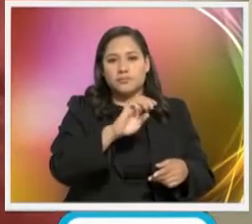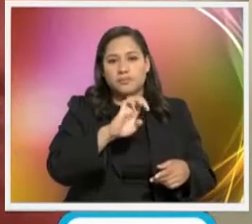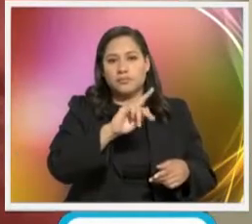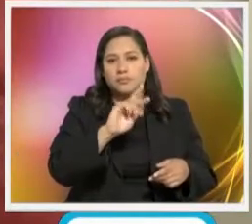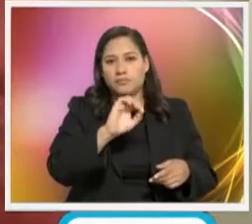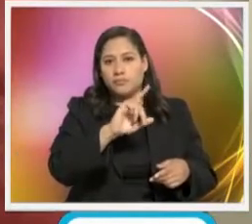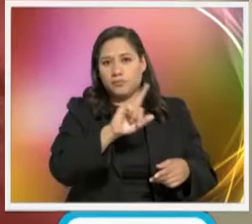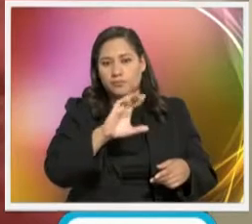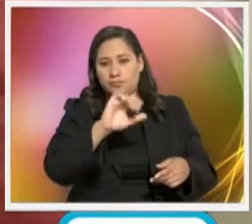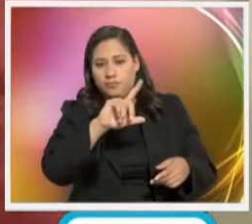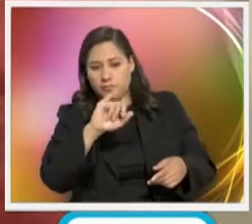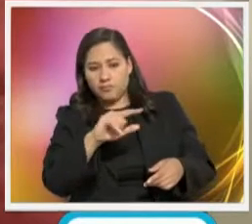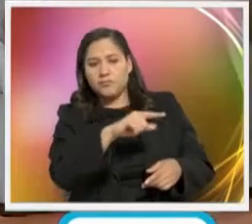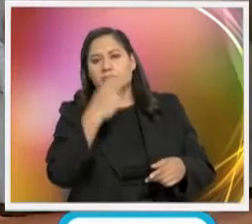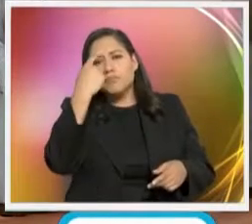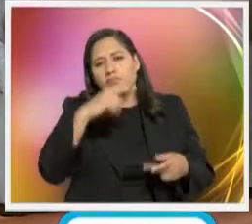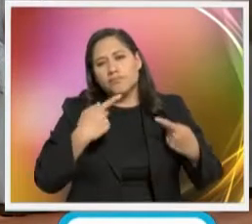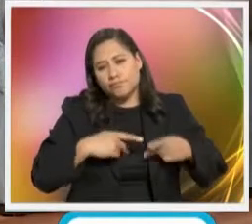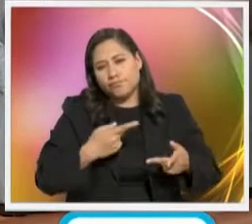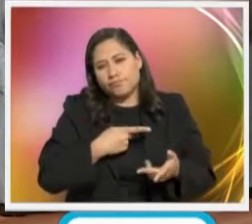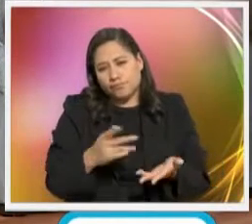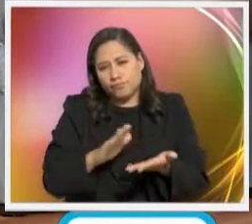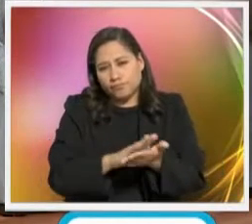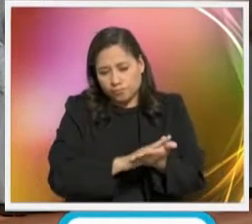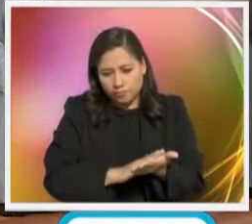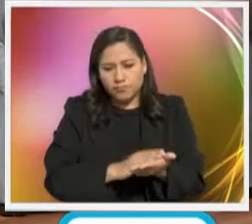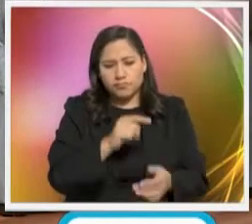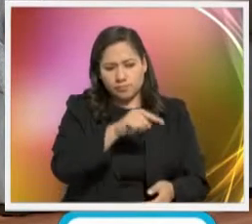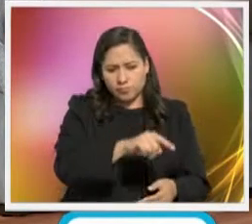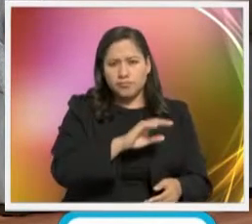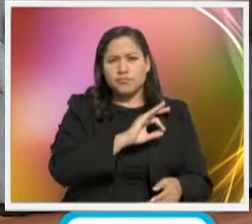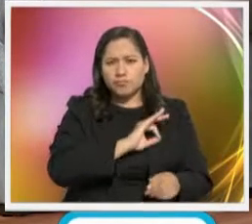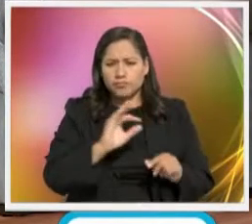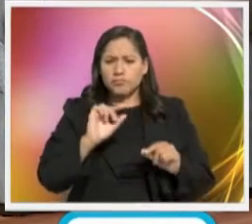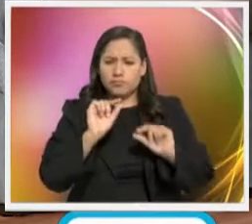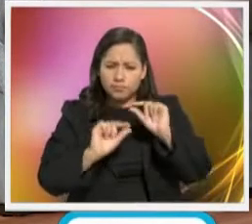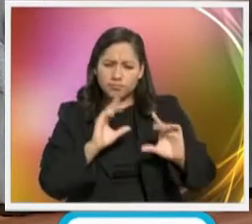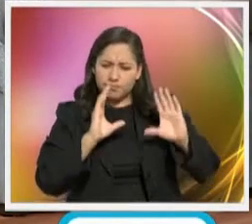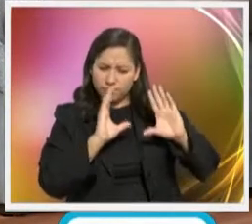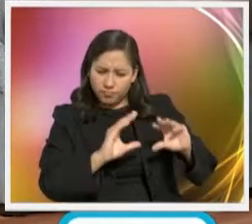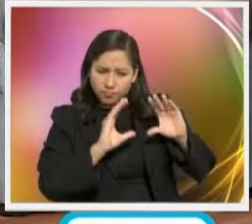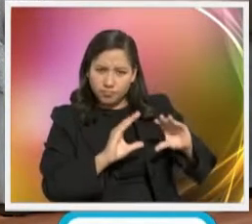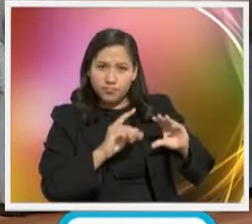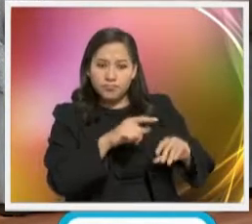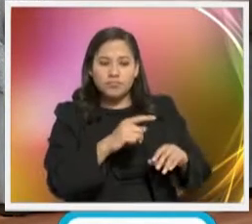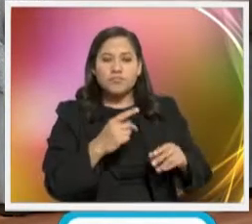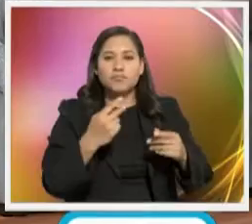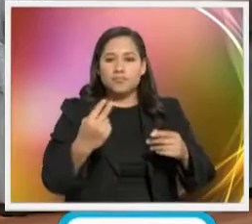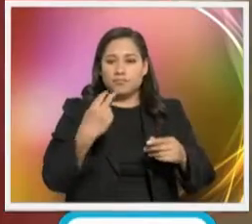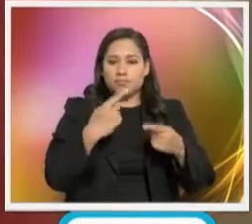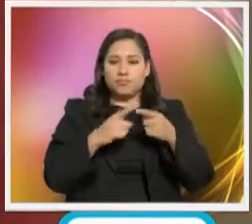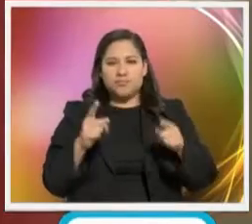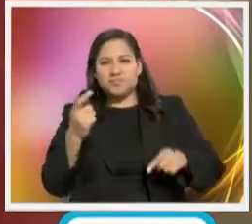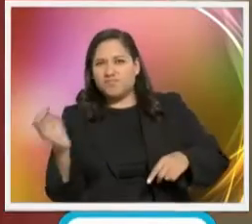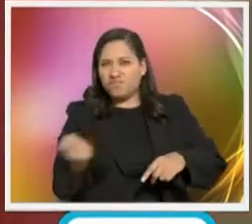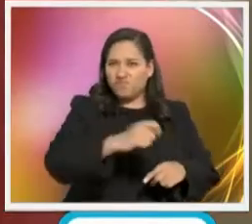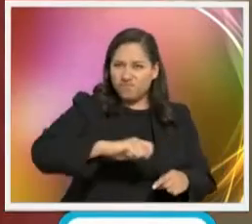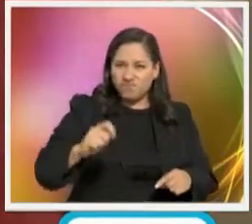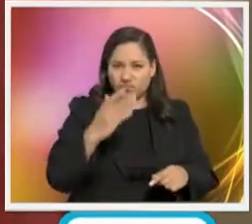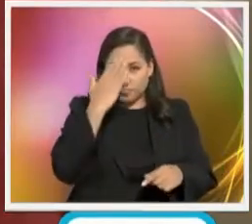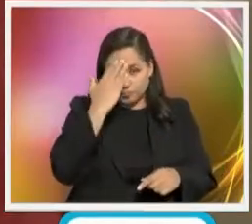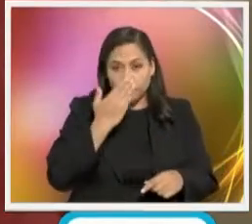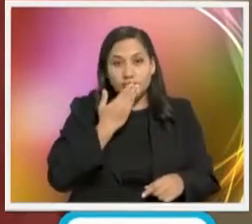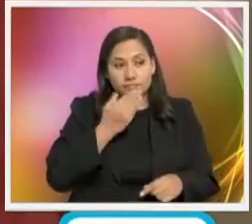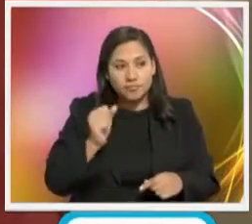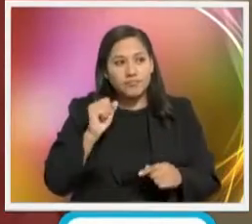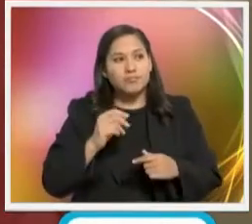clases campesinas, que también podían ir recibiendo esa instrucción y distinguiéndose en batalla para Pero